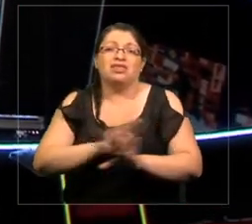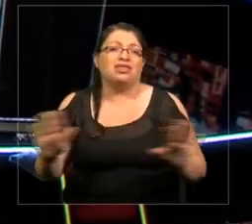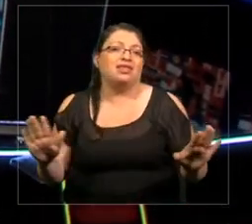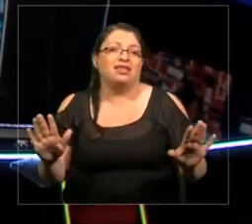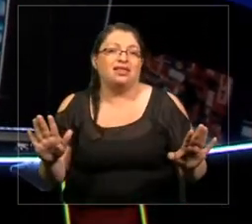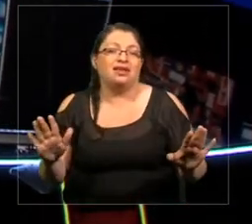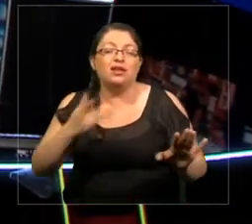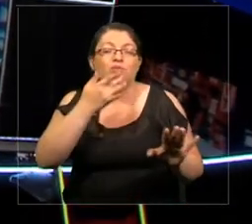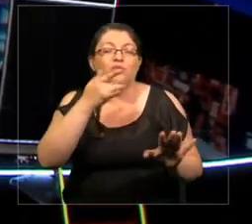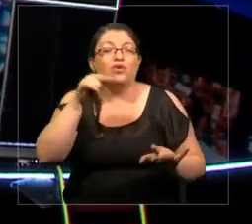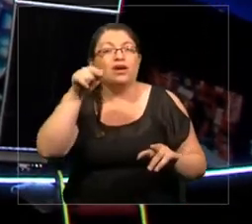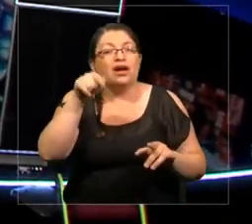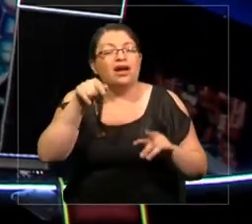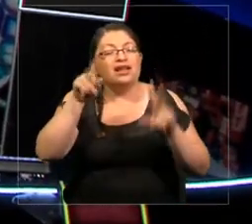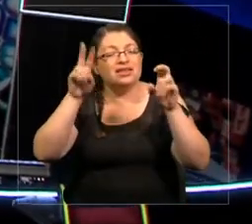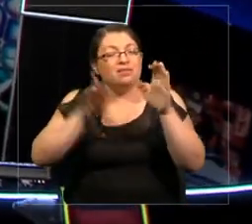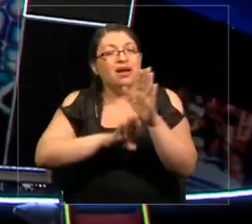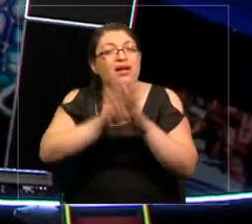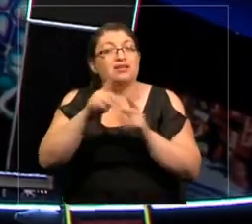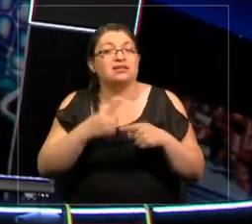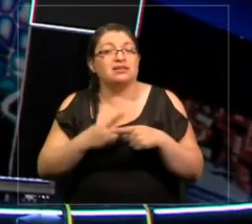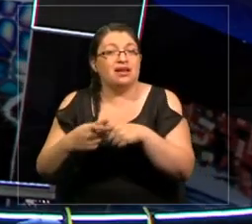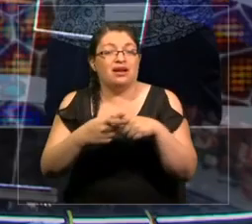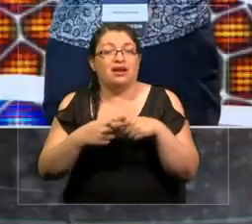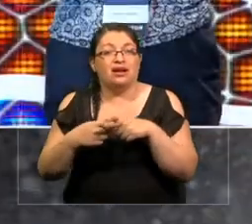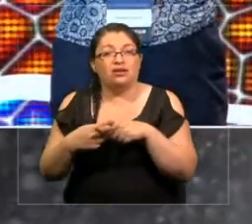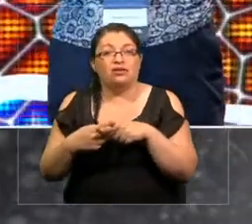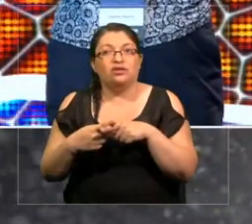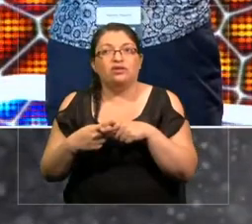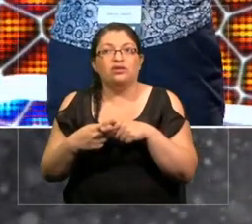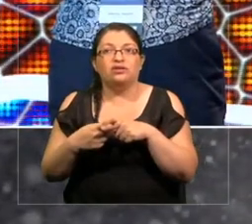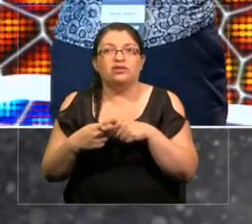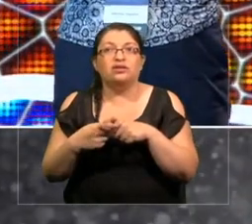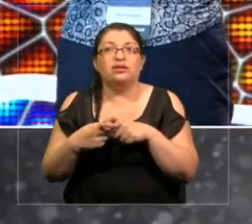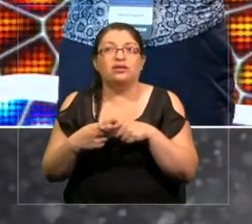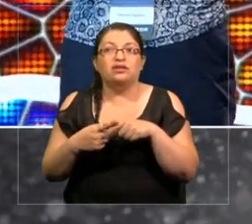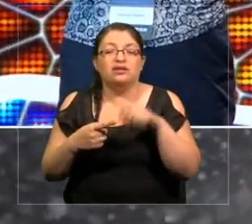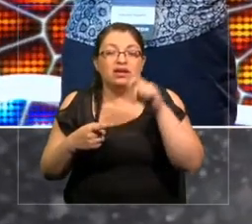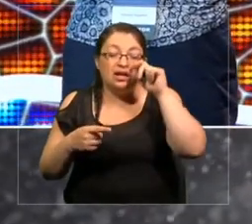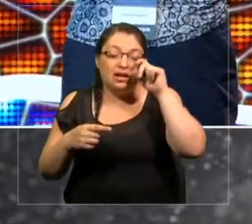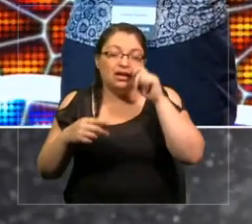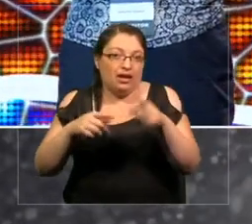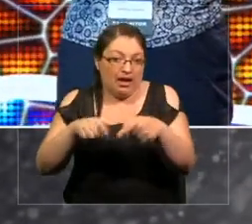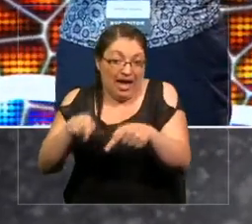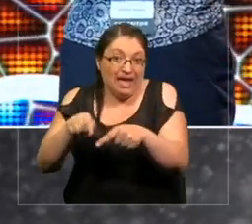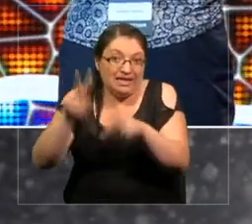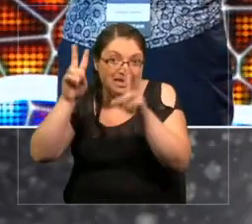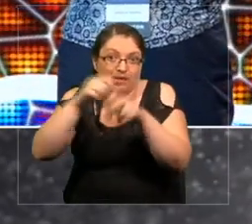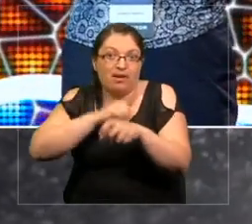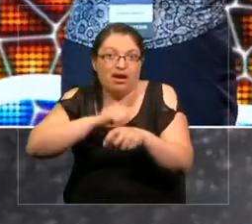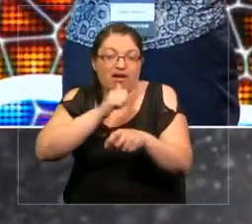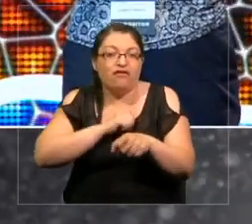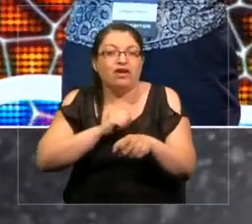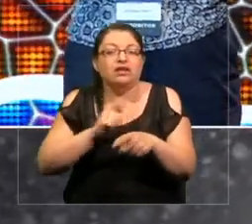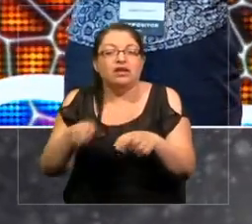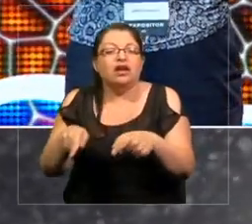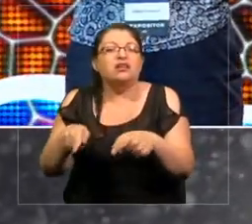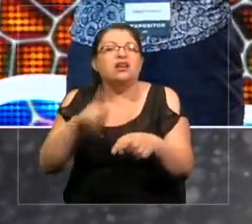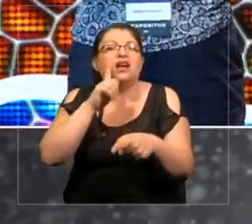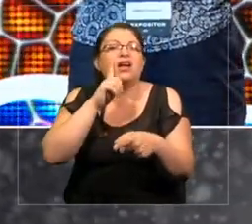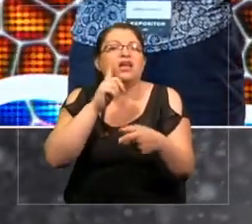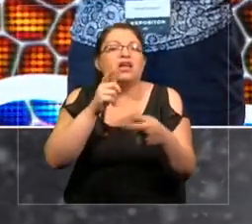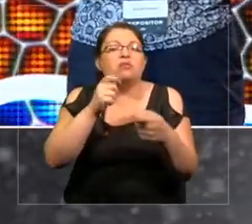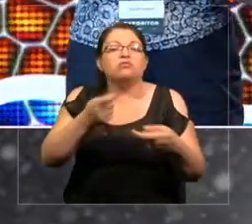el tema del desarrollo social la dimensión social que hace falta no es negocio para nadie